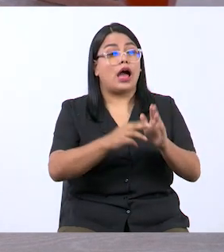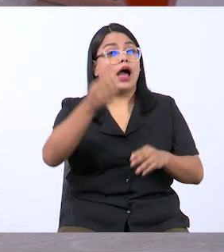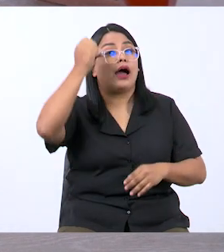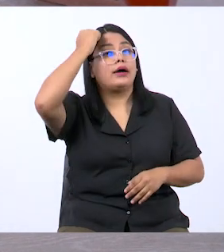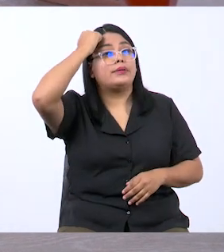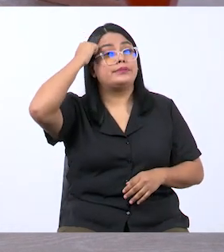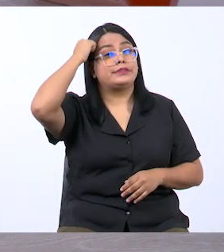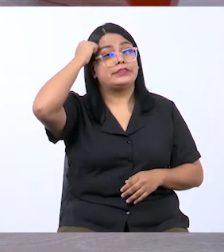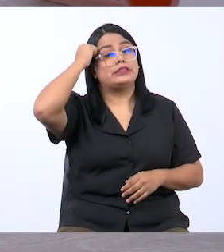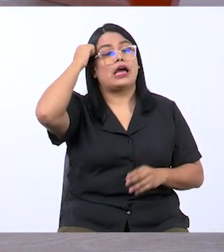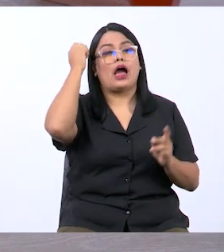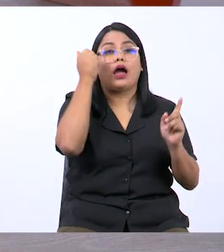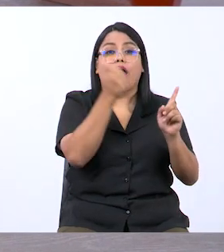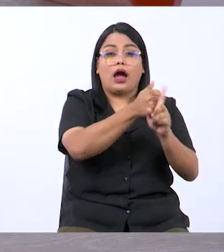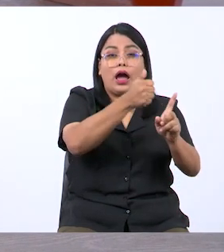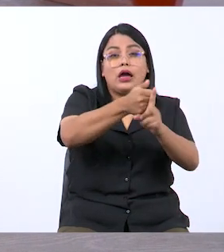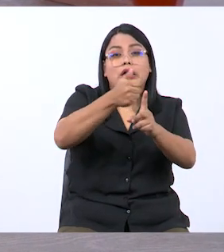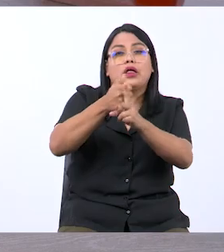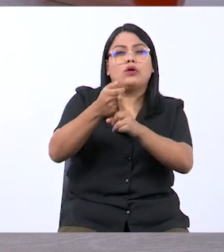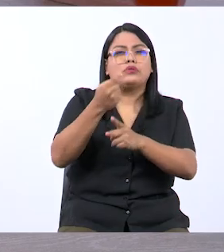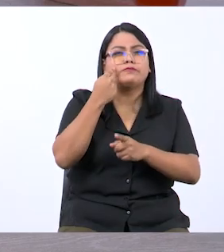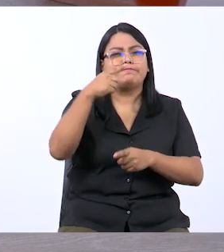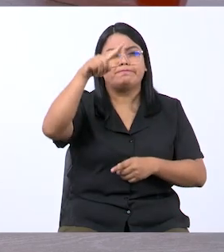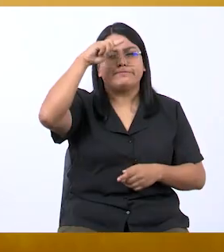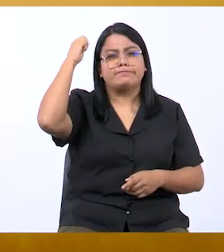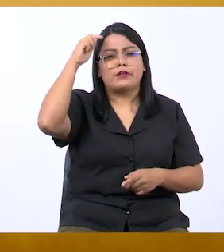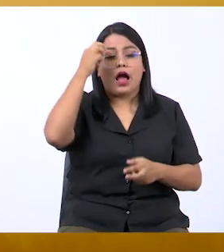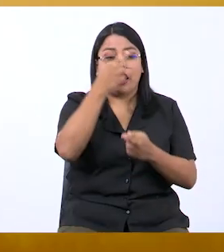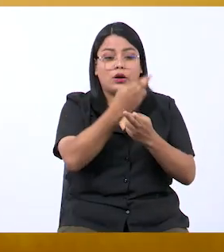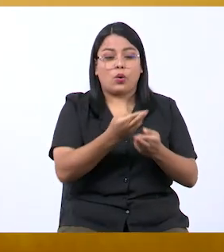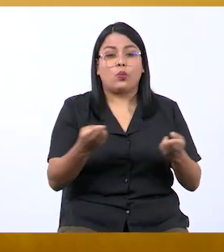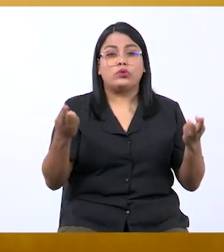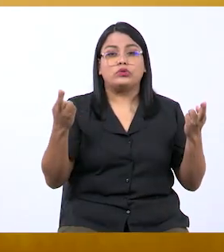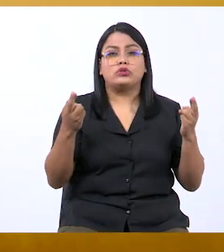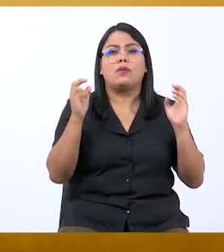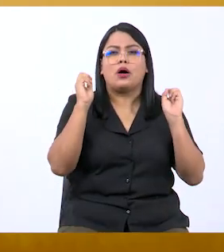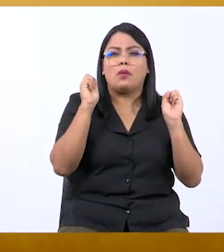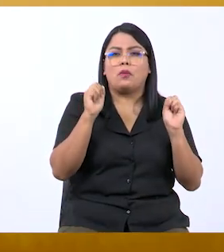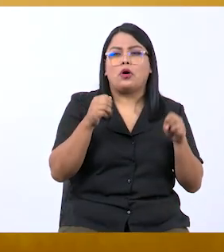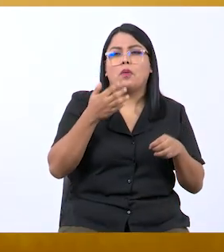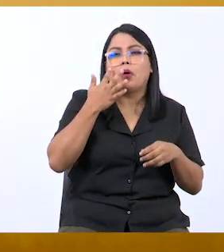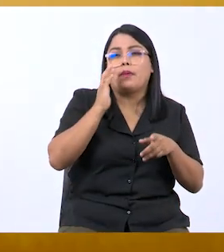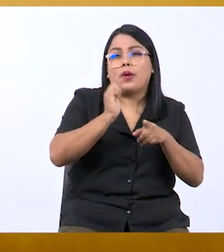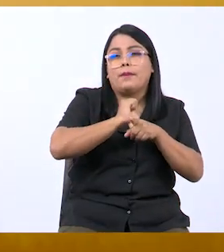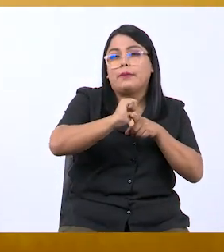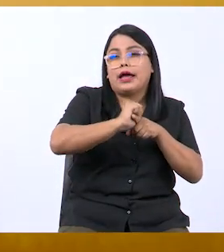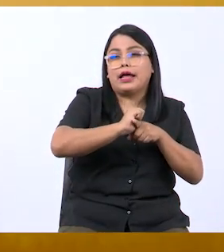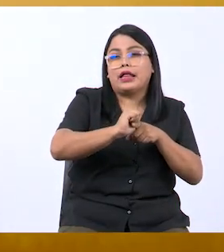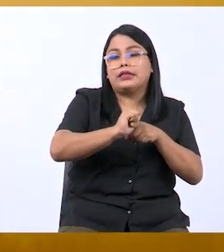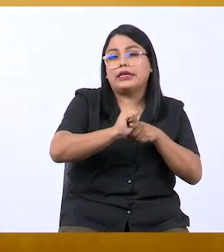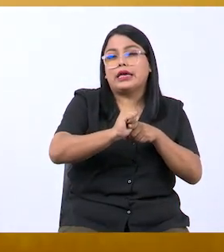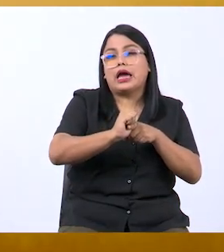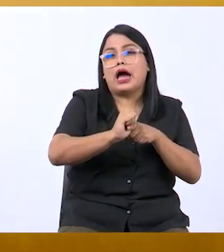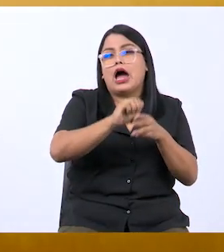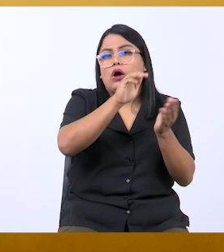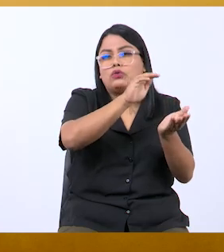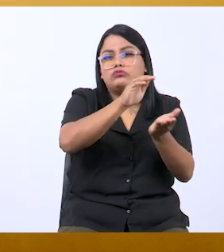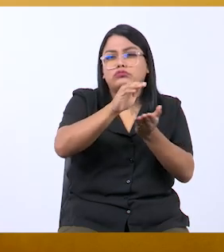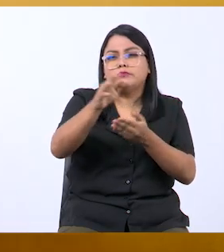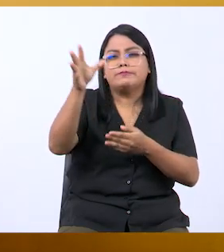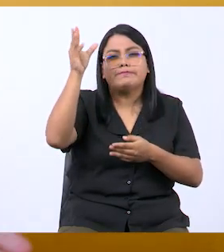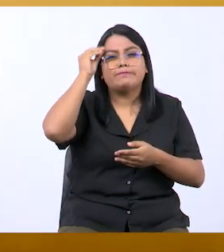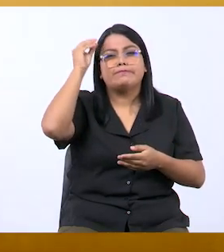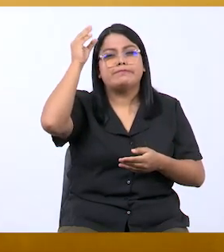de aprendizaje. Cada estudiante va a trabajar este recurso para poner en práctica las habilidades que ha